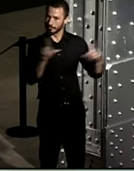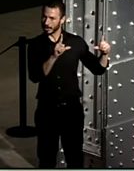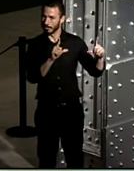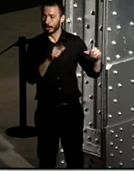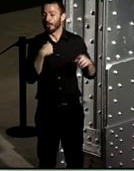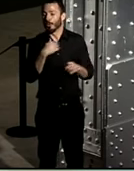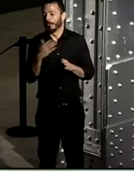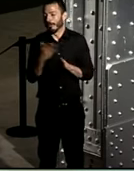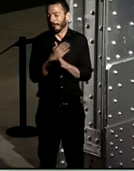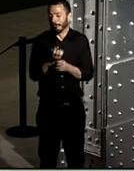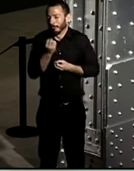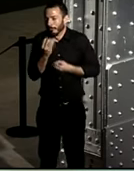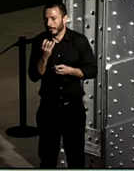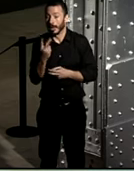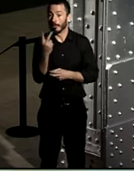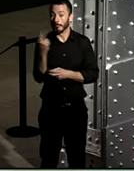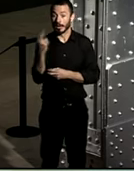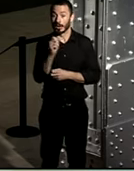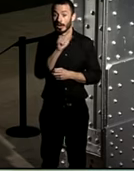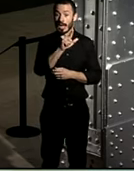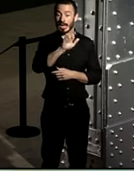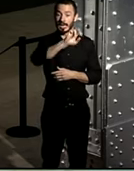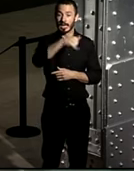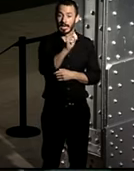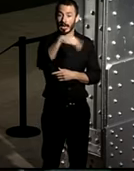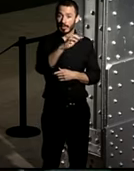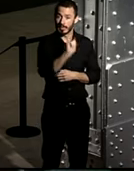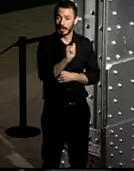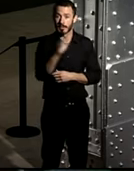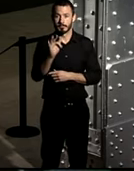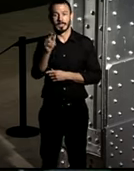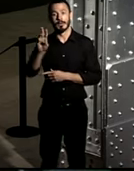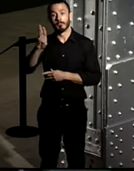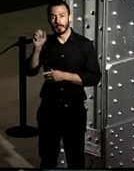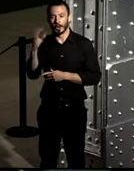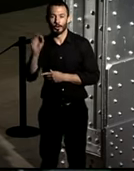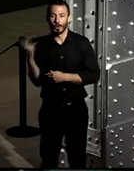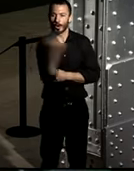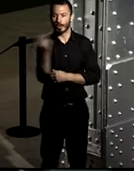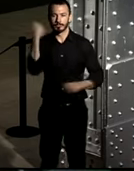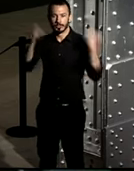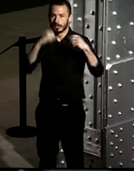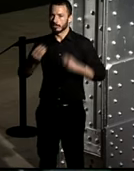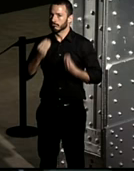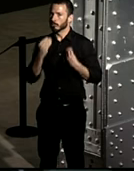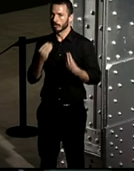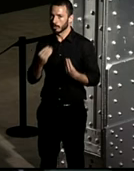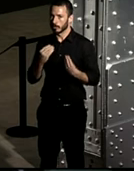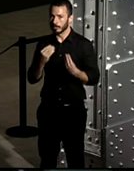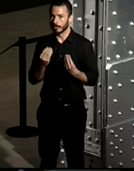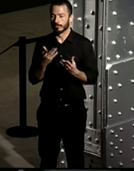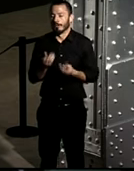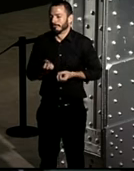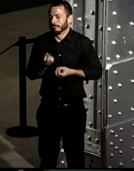en antecedentes. La pareja que has conseguido con Alejandra y con Paco, a nivel de interpretación están los dos geniales. Esto solamente son, pues eso, unas